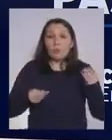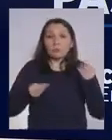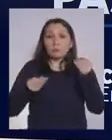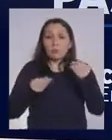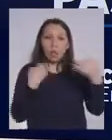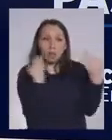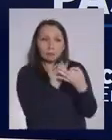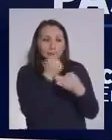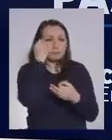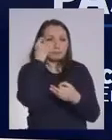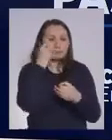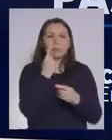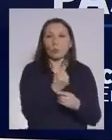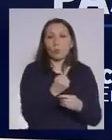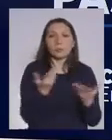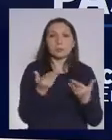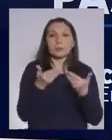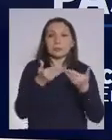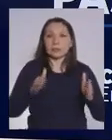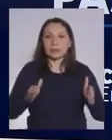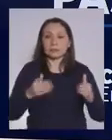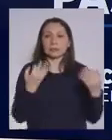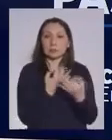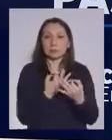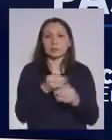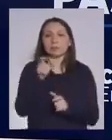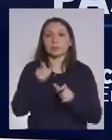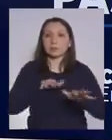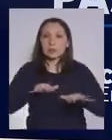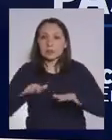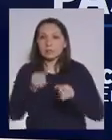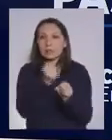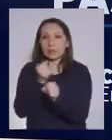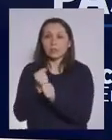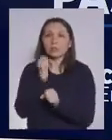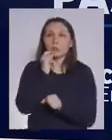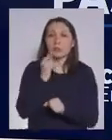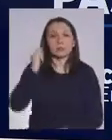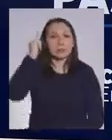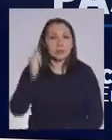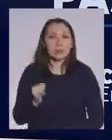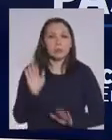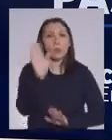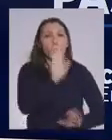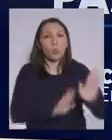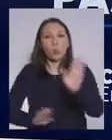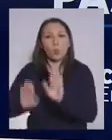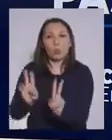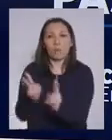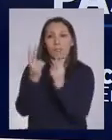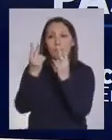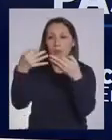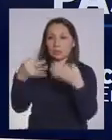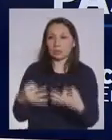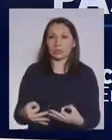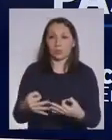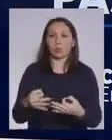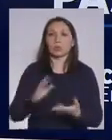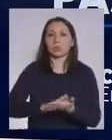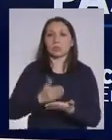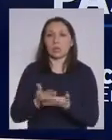de guía por una parte para el del confinamiento de las actividades laborales pero siempre protegiendo la vida seguridad